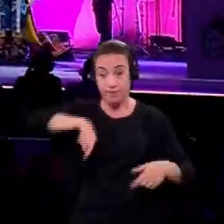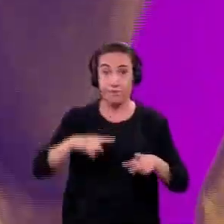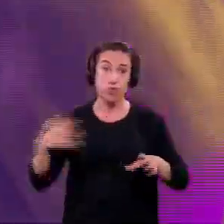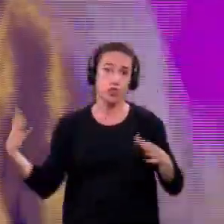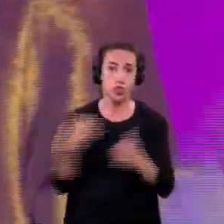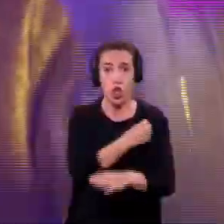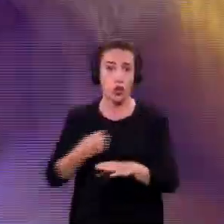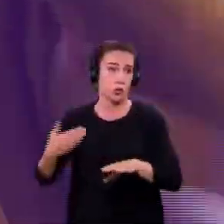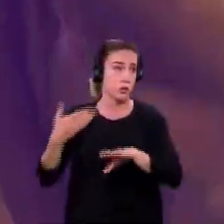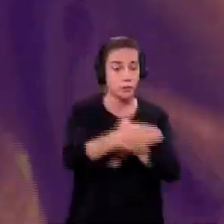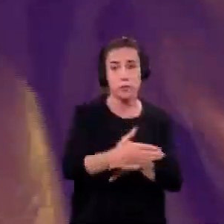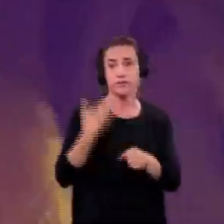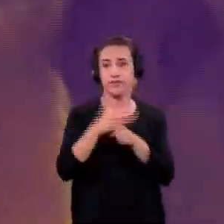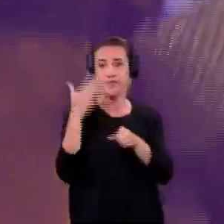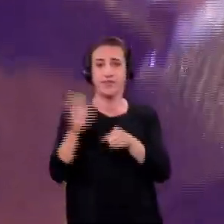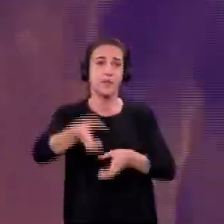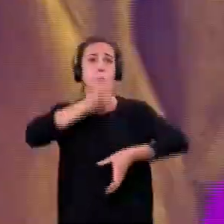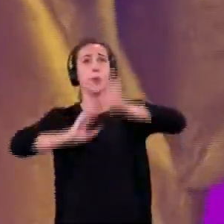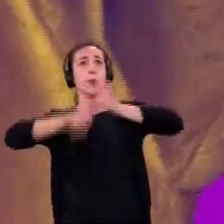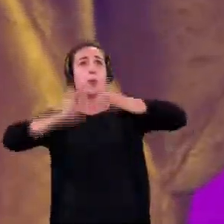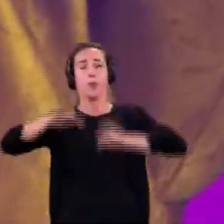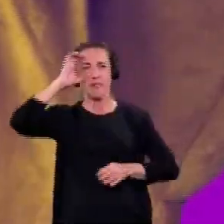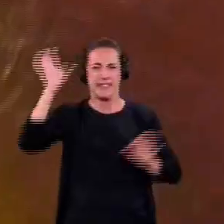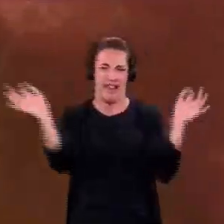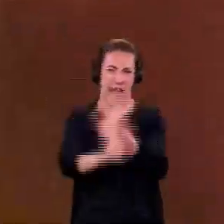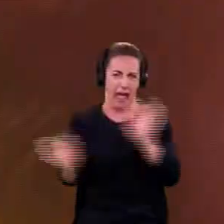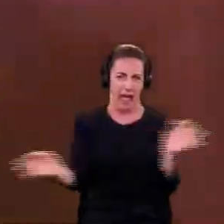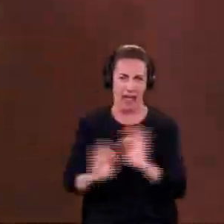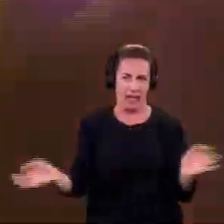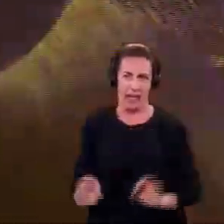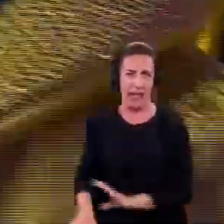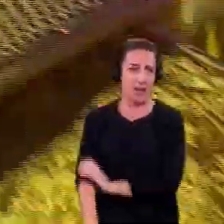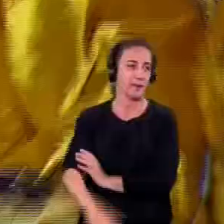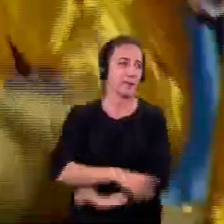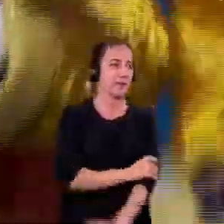va a la cantina a beber cerveza y no escucha nada.